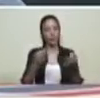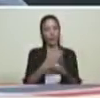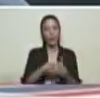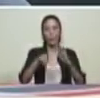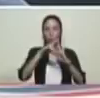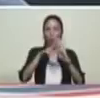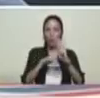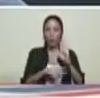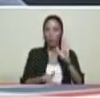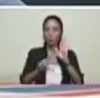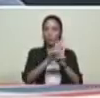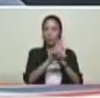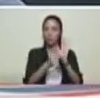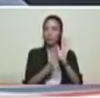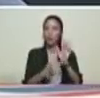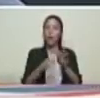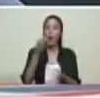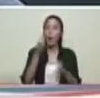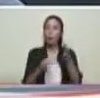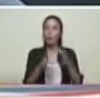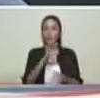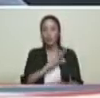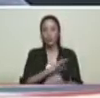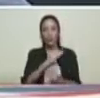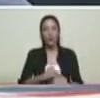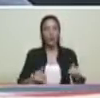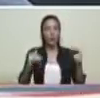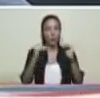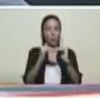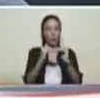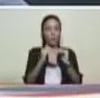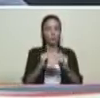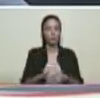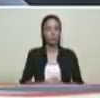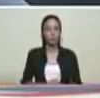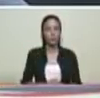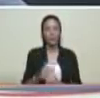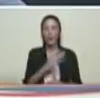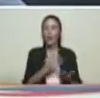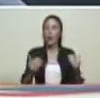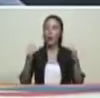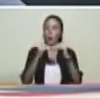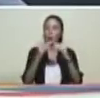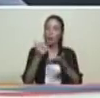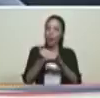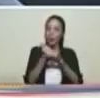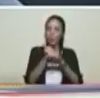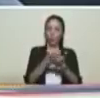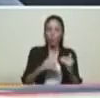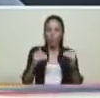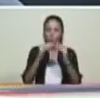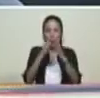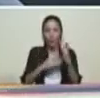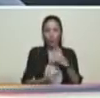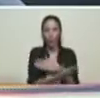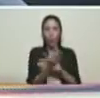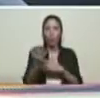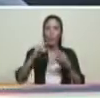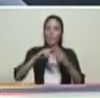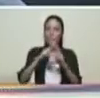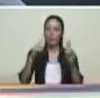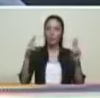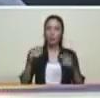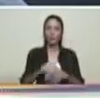principios de justicia social igualdad bien común solidaridad y paz